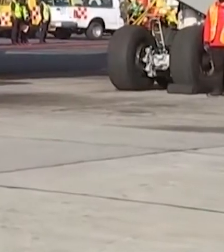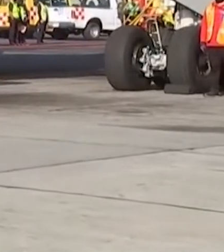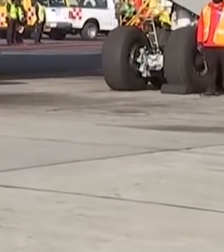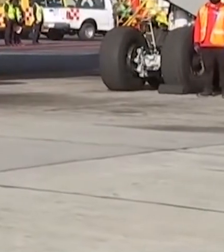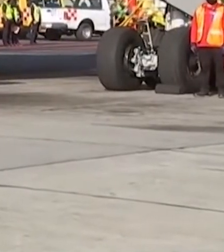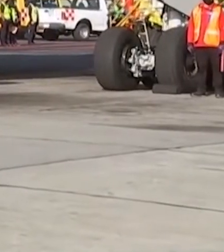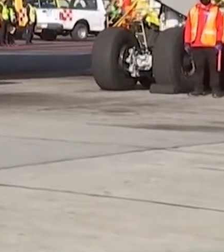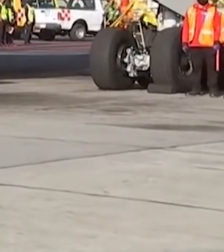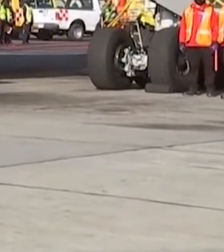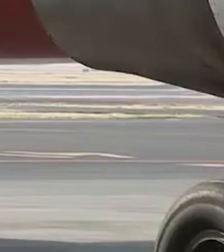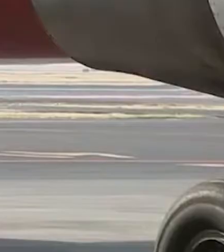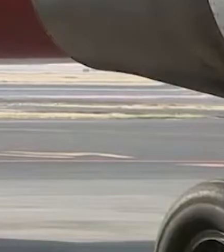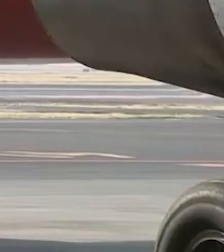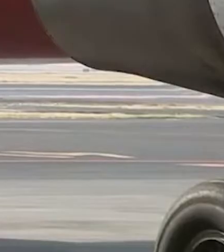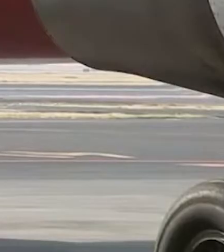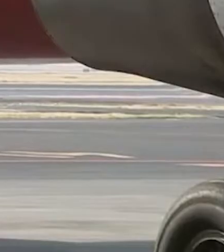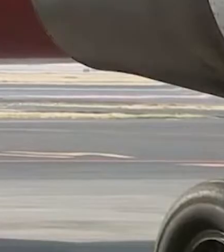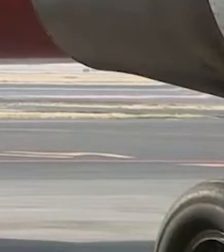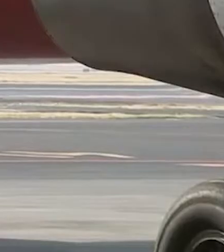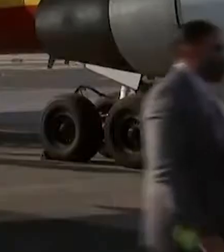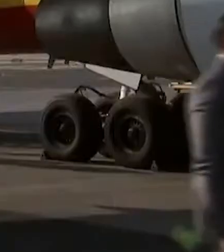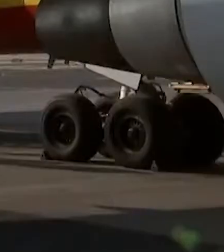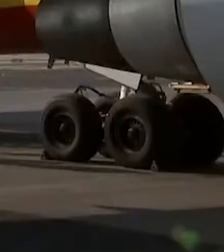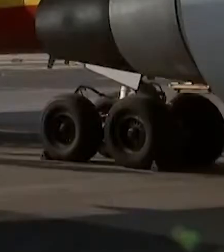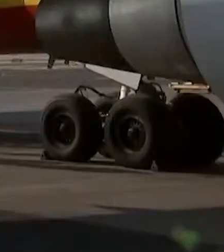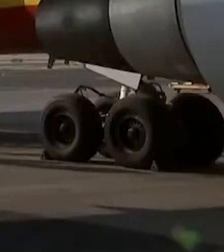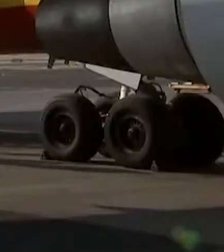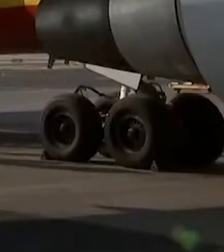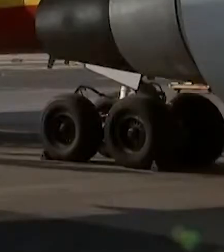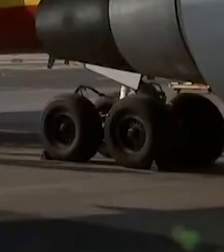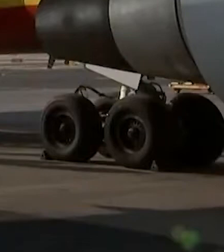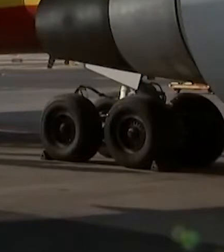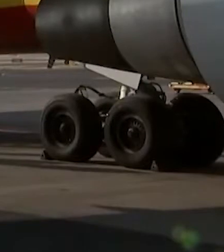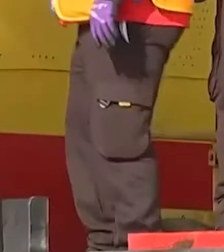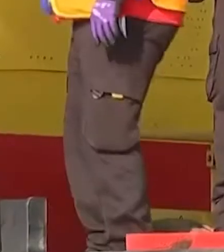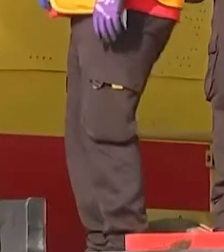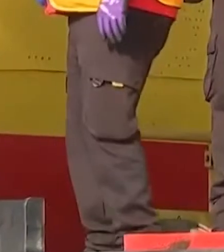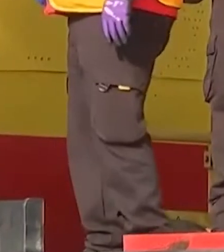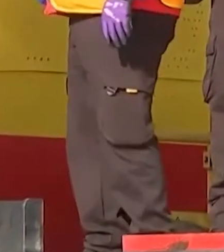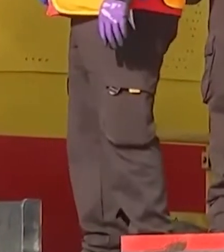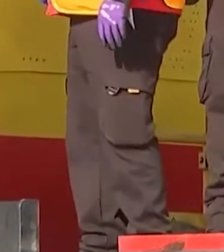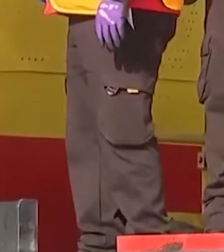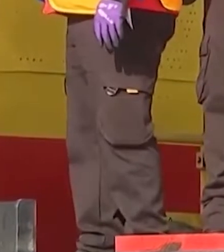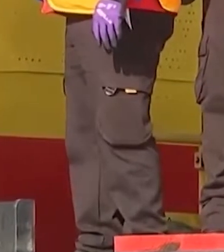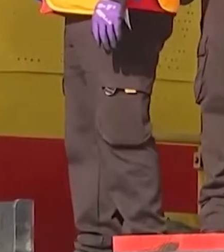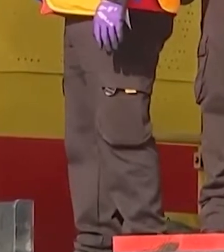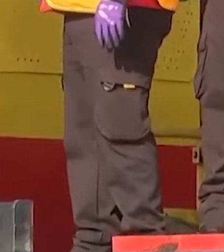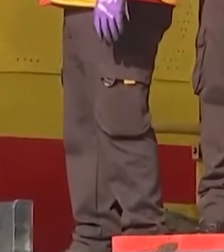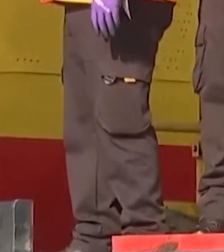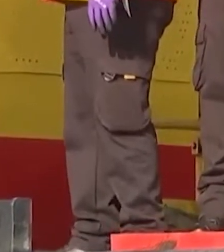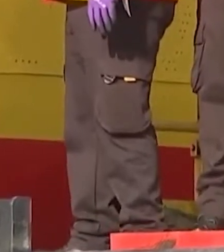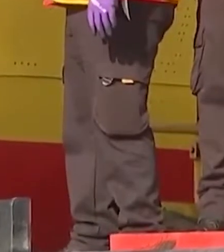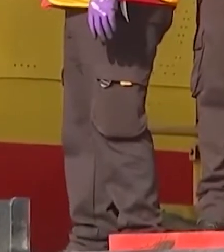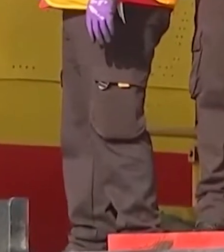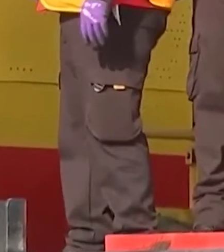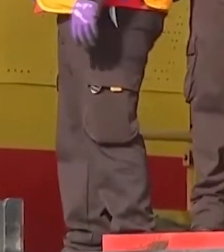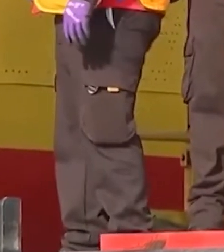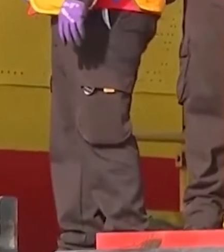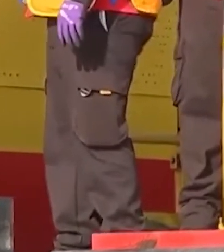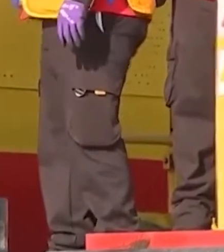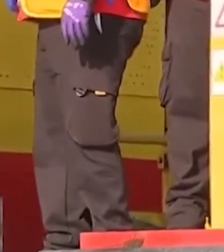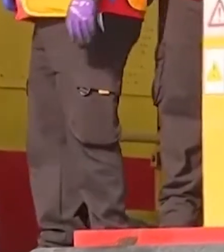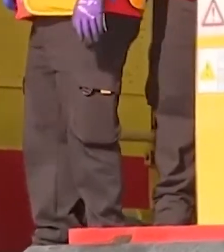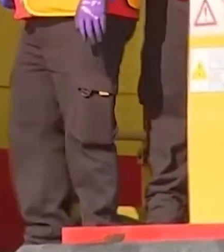de donde partieron a diferentes estados. El INSABI y la SEDENA estuvieron a cargo del traslado con rutas programadas. La vacuna viene en